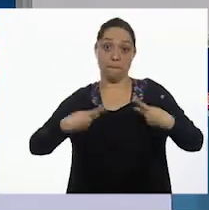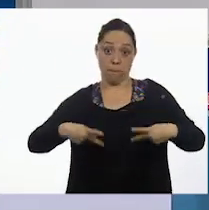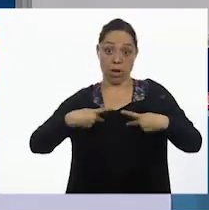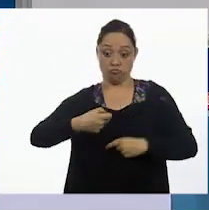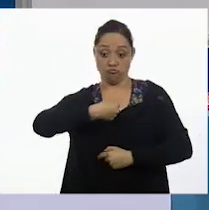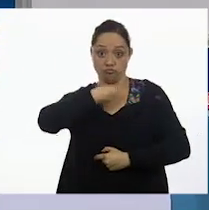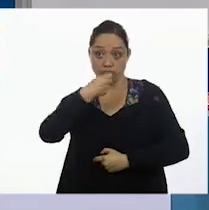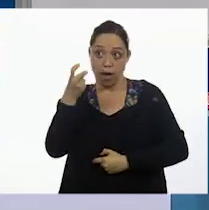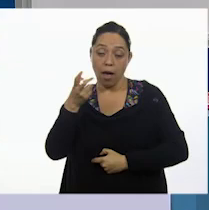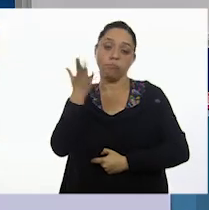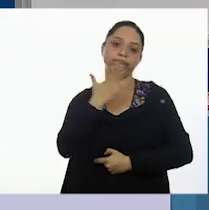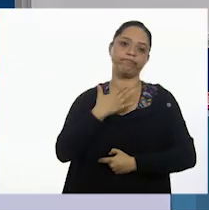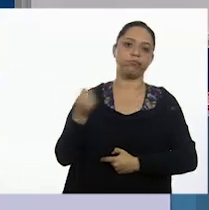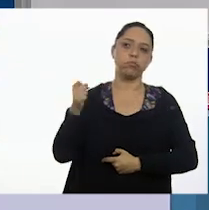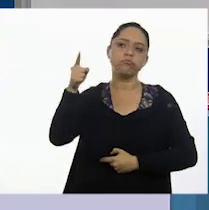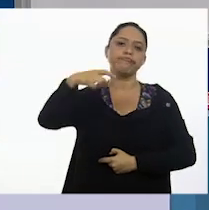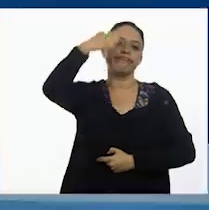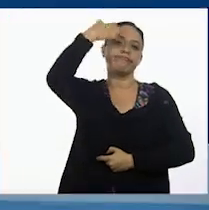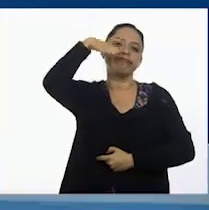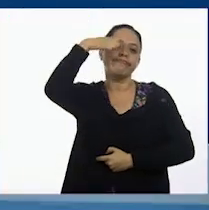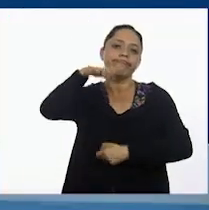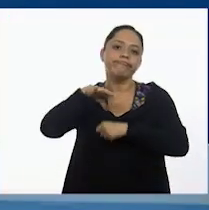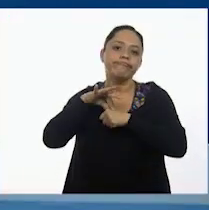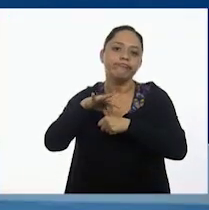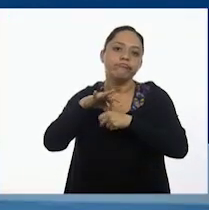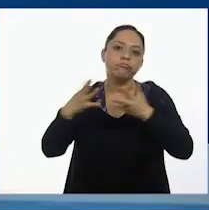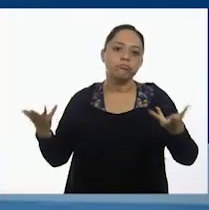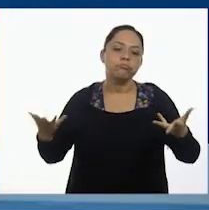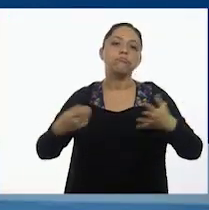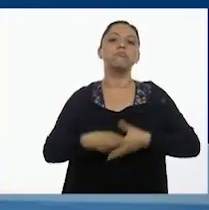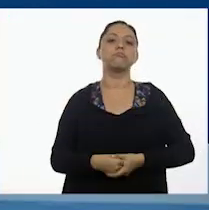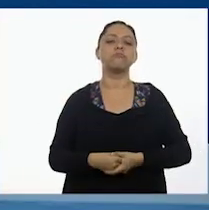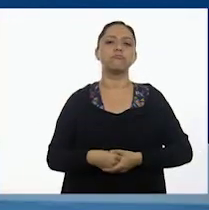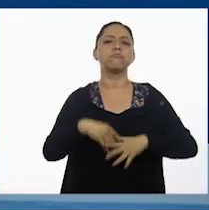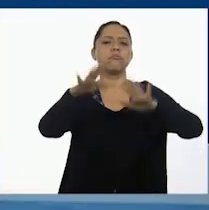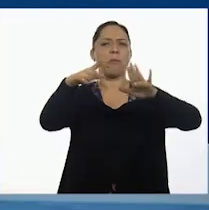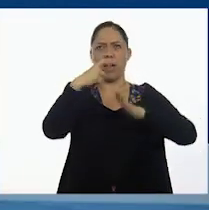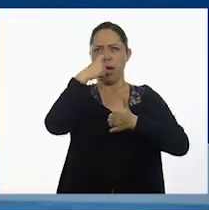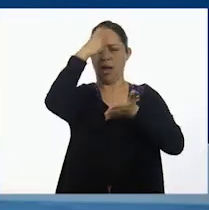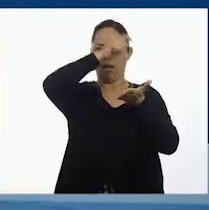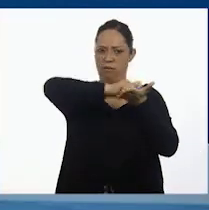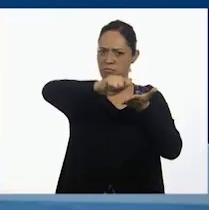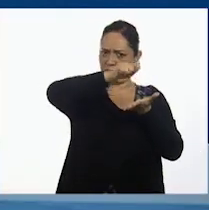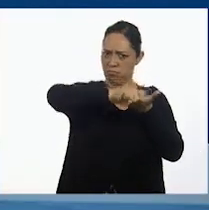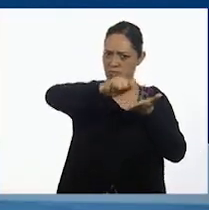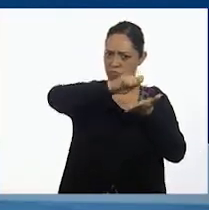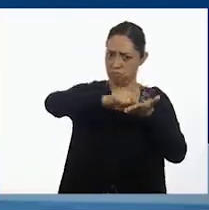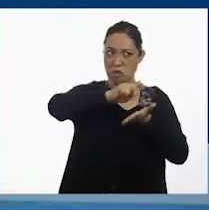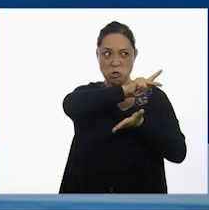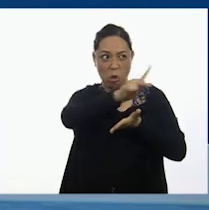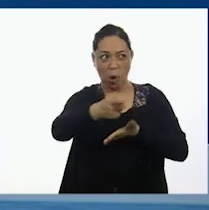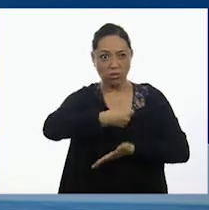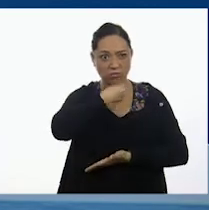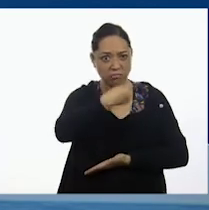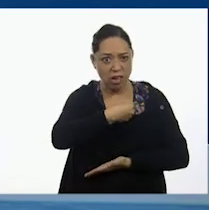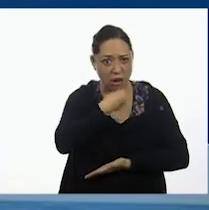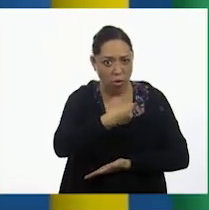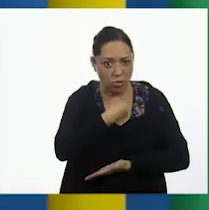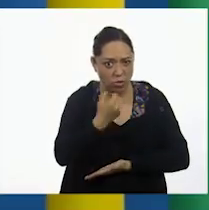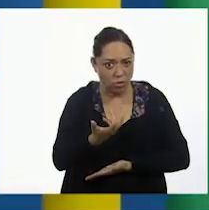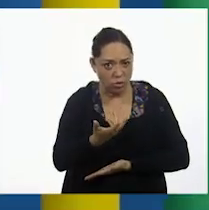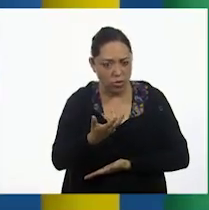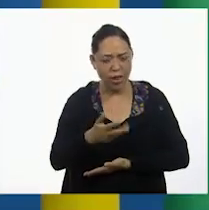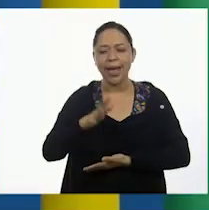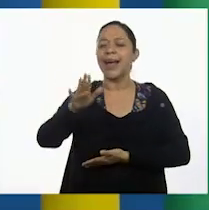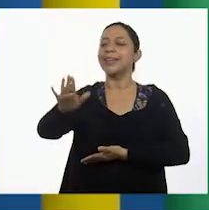porque tiene más experiencia. Entonces, ¿los autores de los libros de leyenda todos son ancianos? ¡Ay,